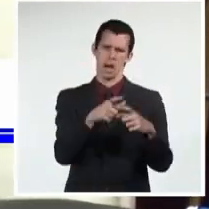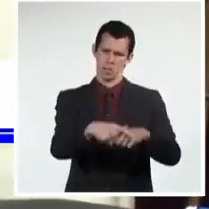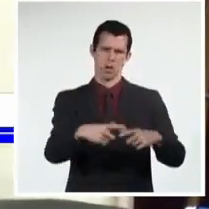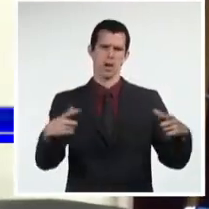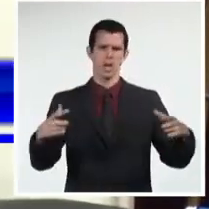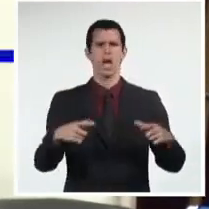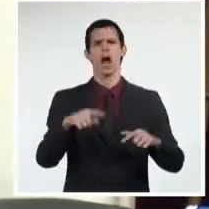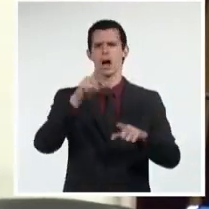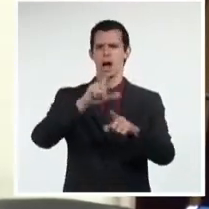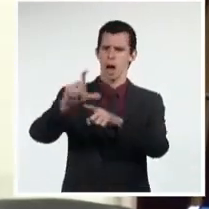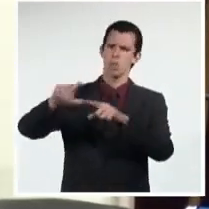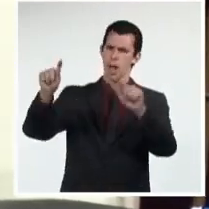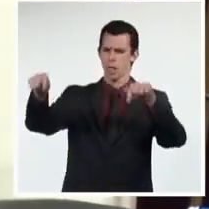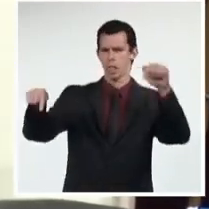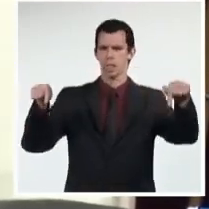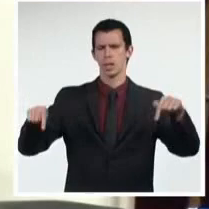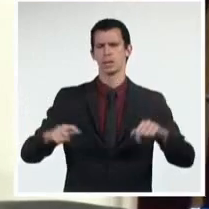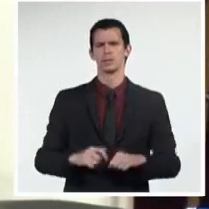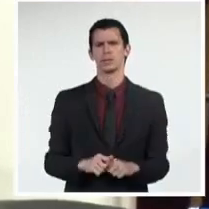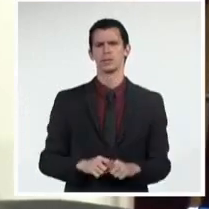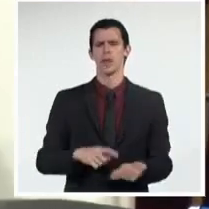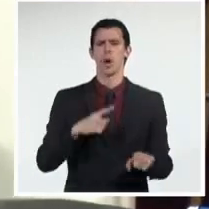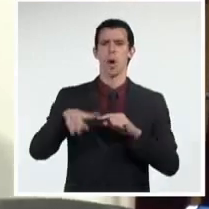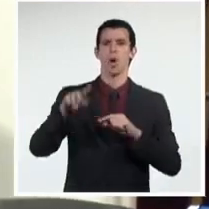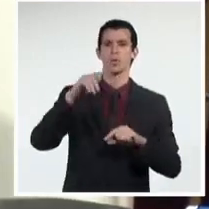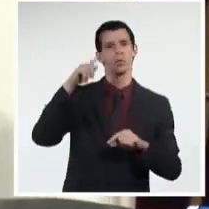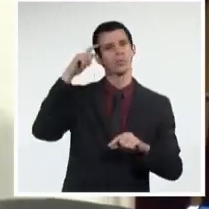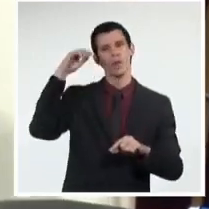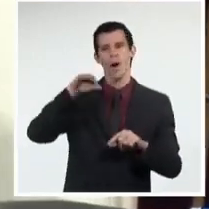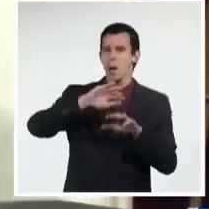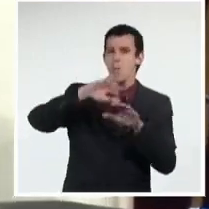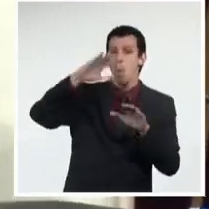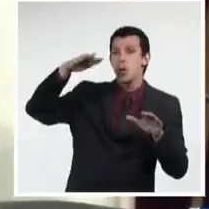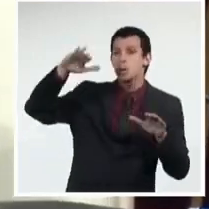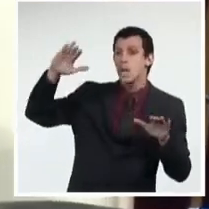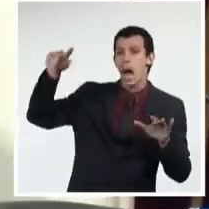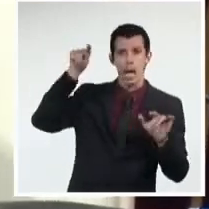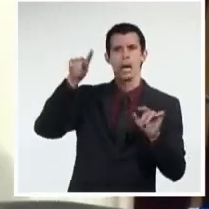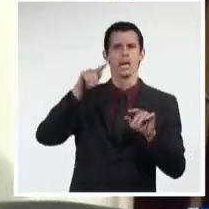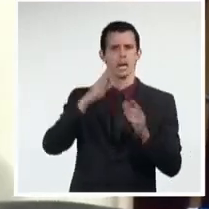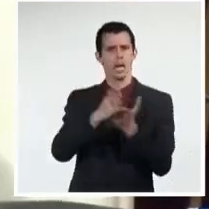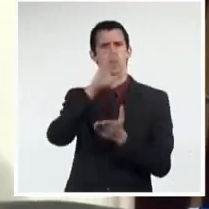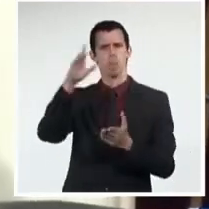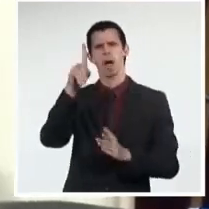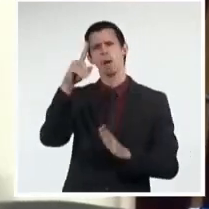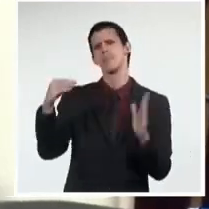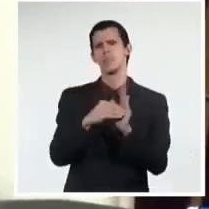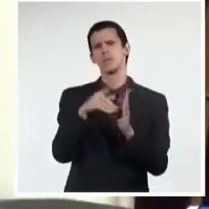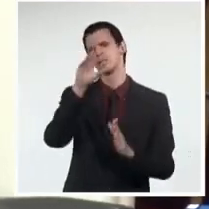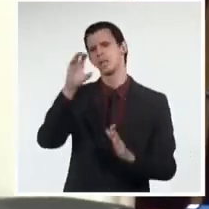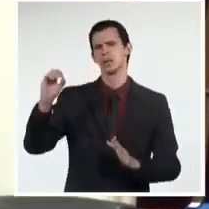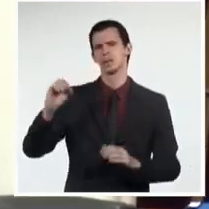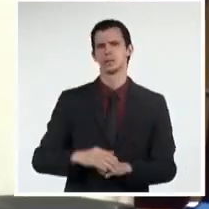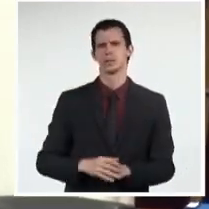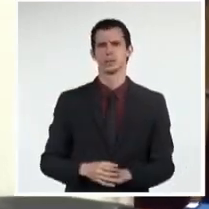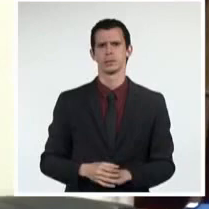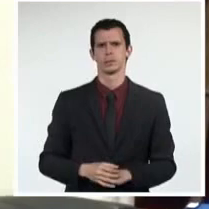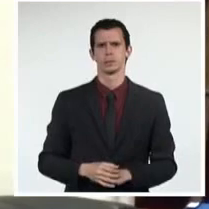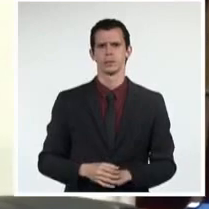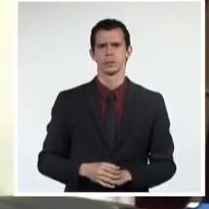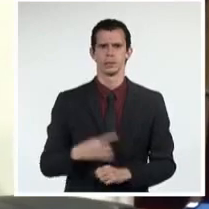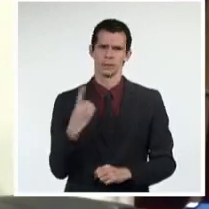escuelas. Y realmente hay una situación que también se aborda sobre todo en el